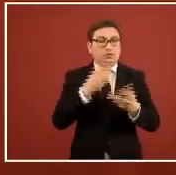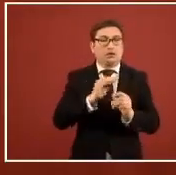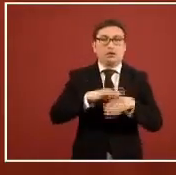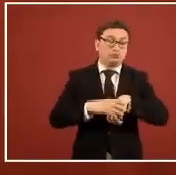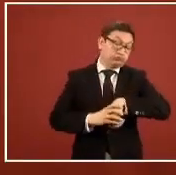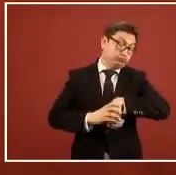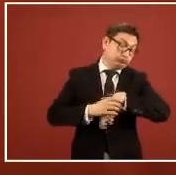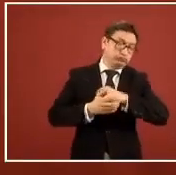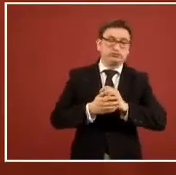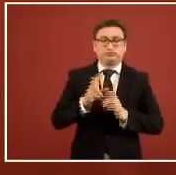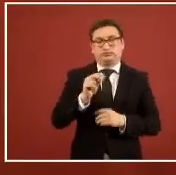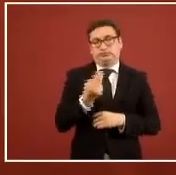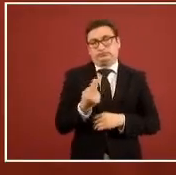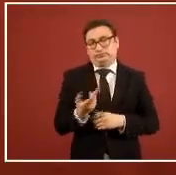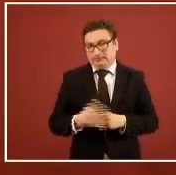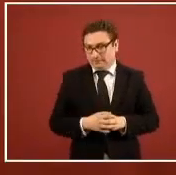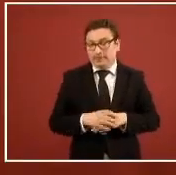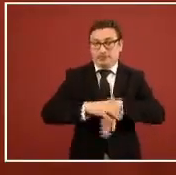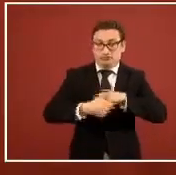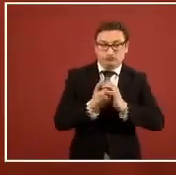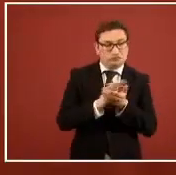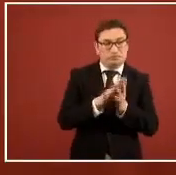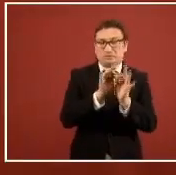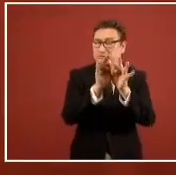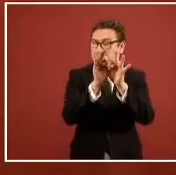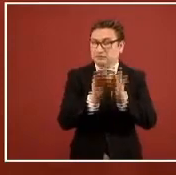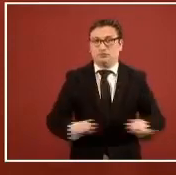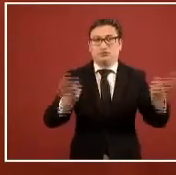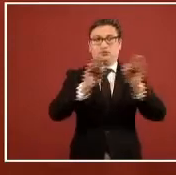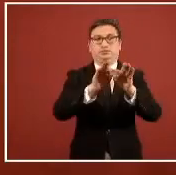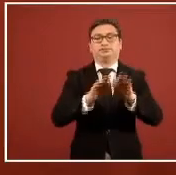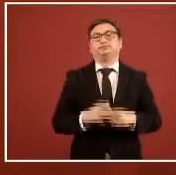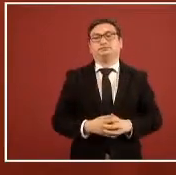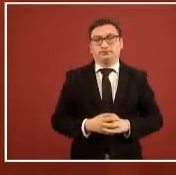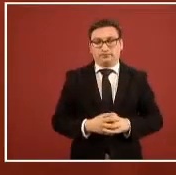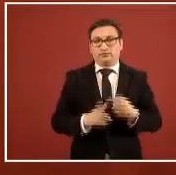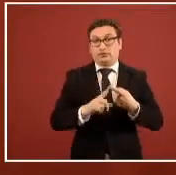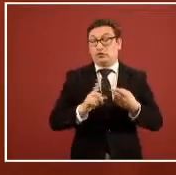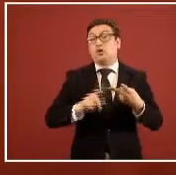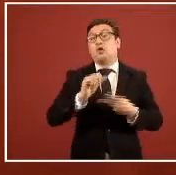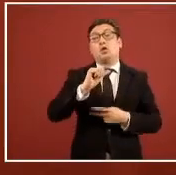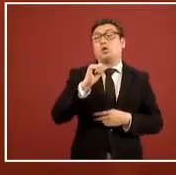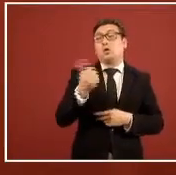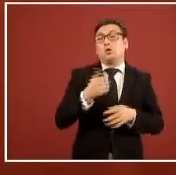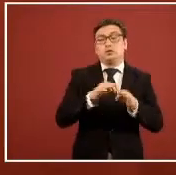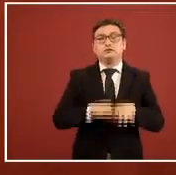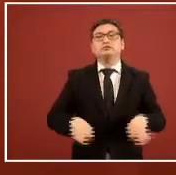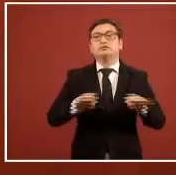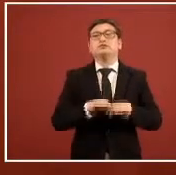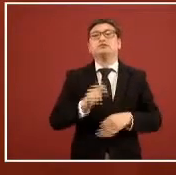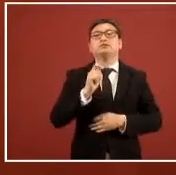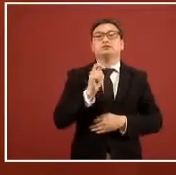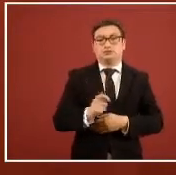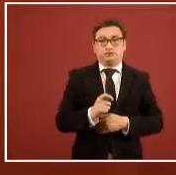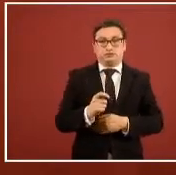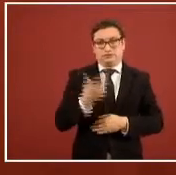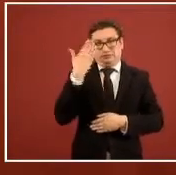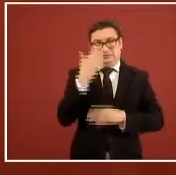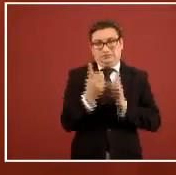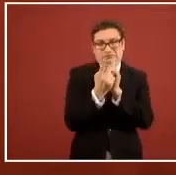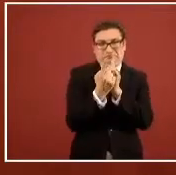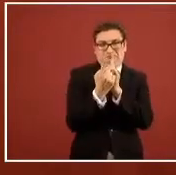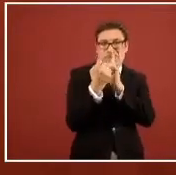reloj. Entonces, pero el lavado de manos es fundamental. El otro elemento importante es sana